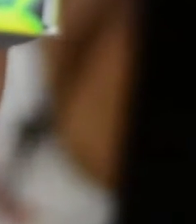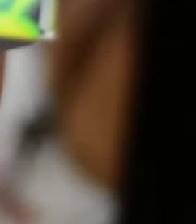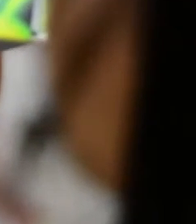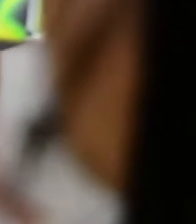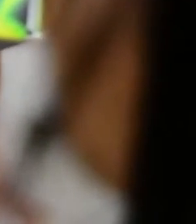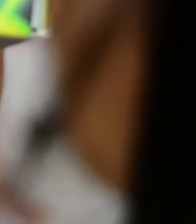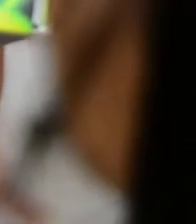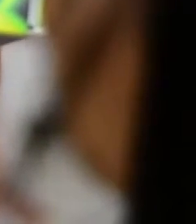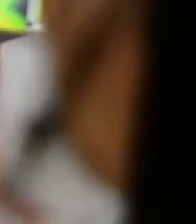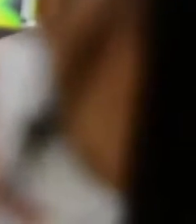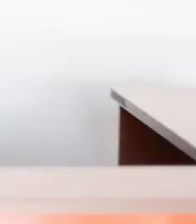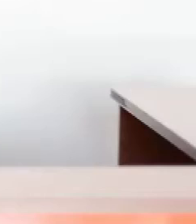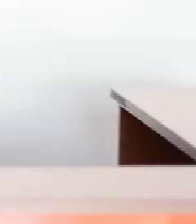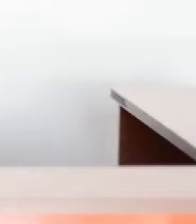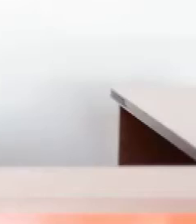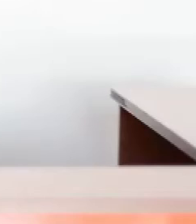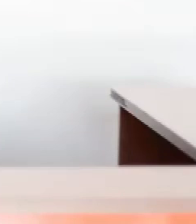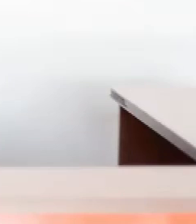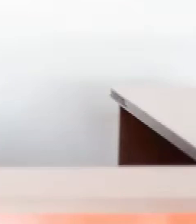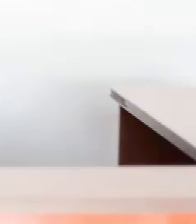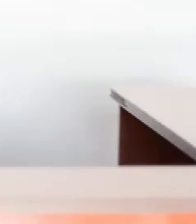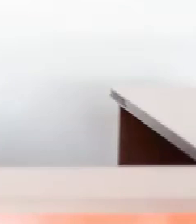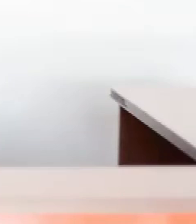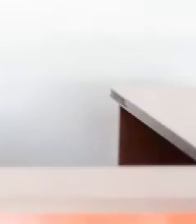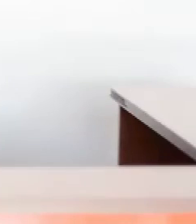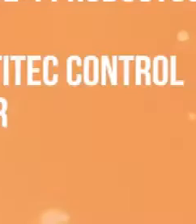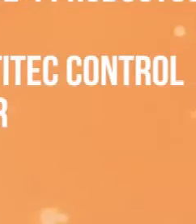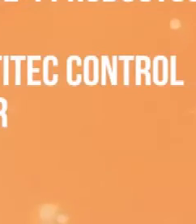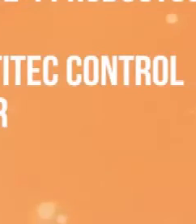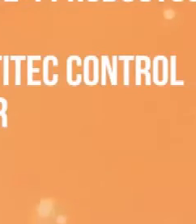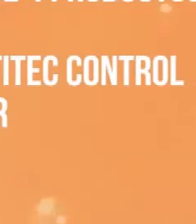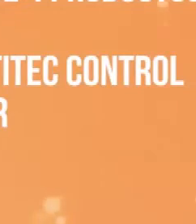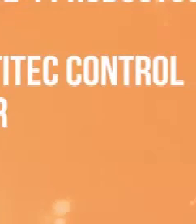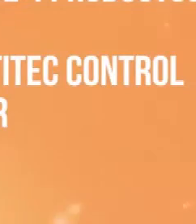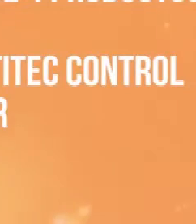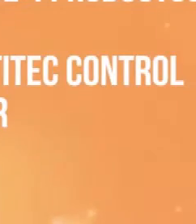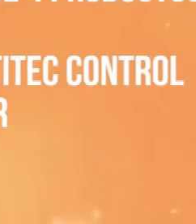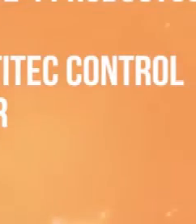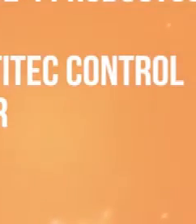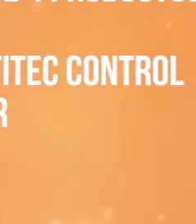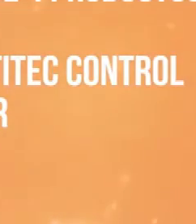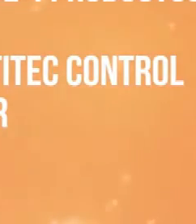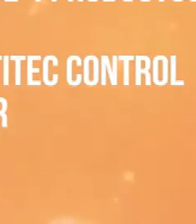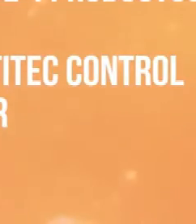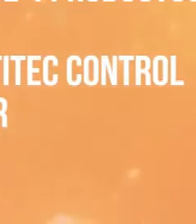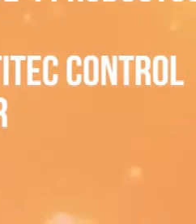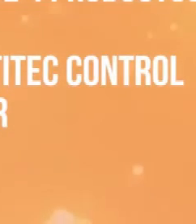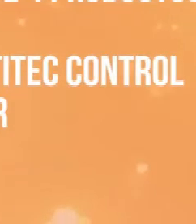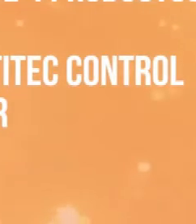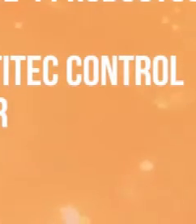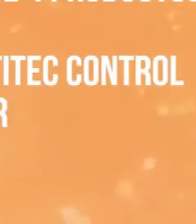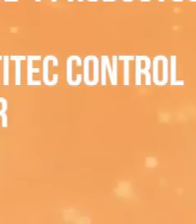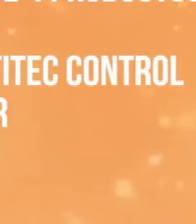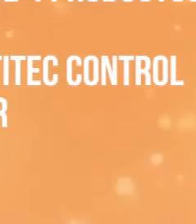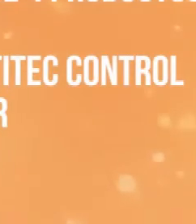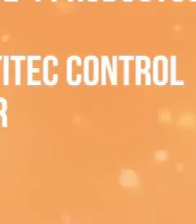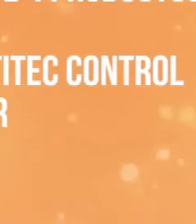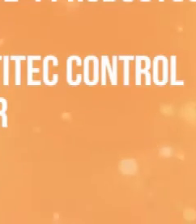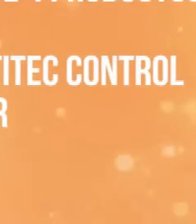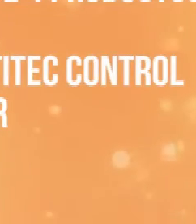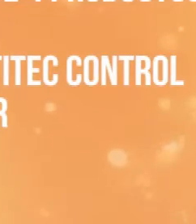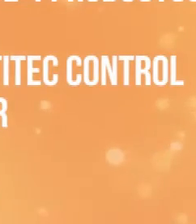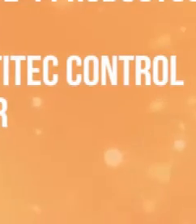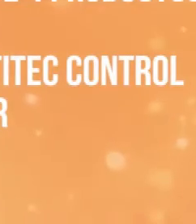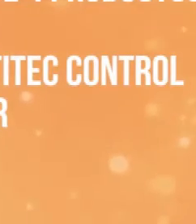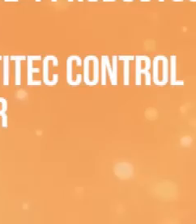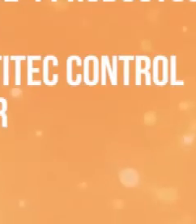detox un producto médico natural que no tiene contraindicaciones ni efectos secundarios que le va a ayudar a desintoxicar su cuerpo y también